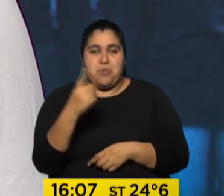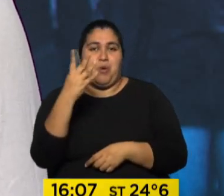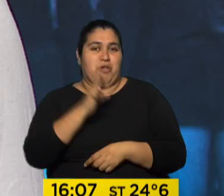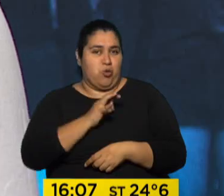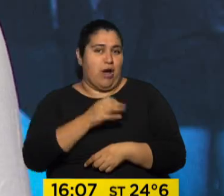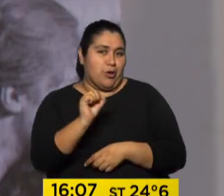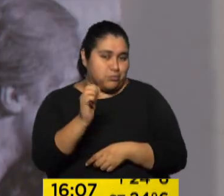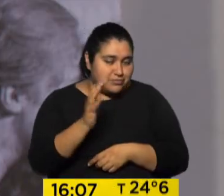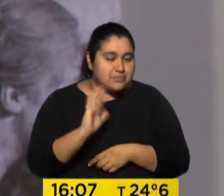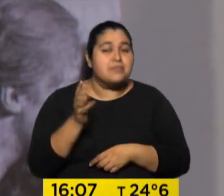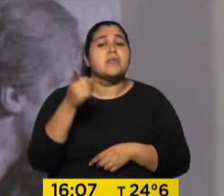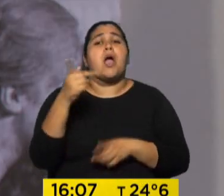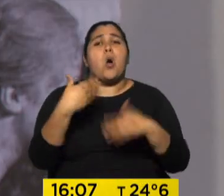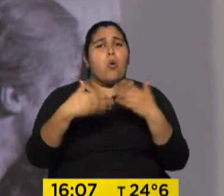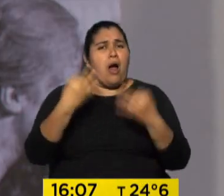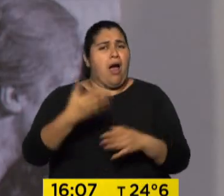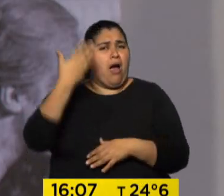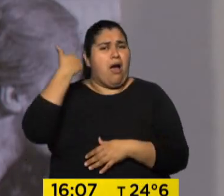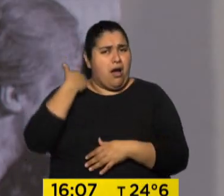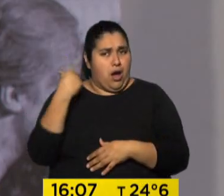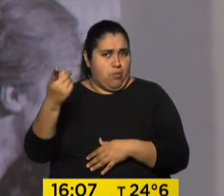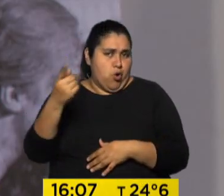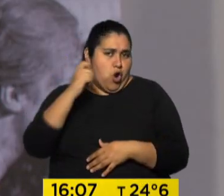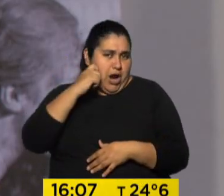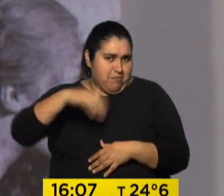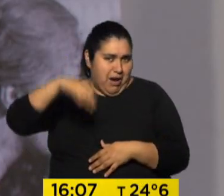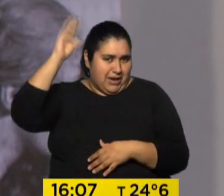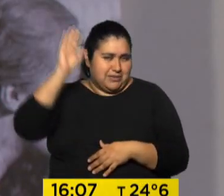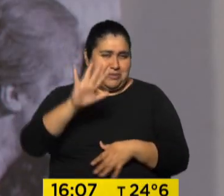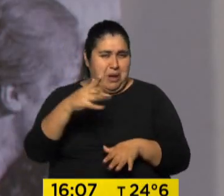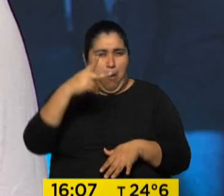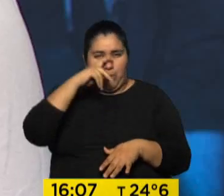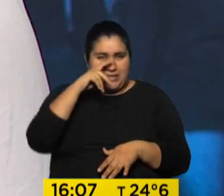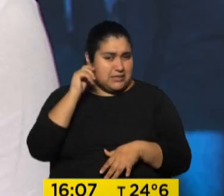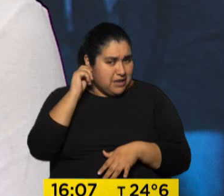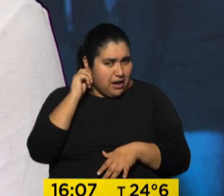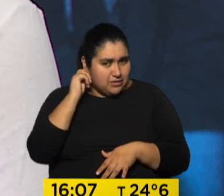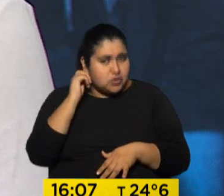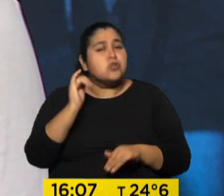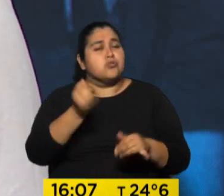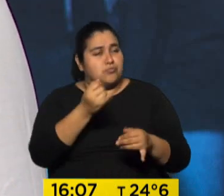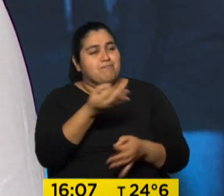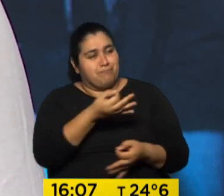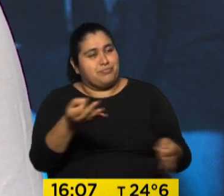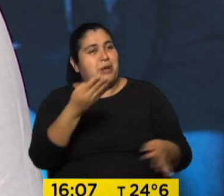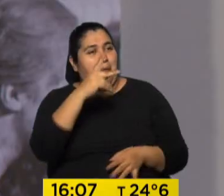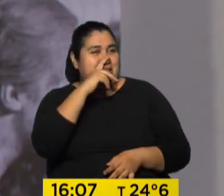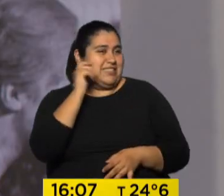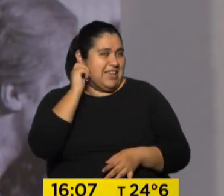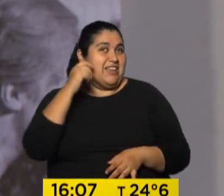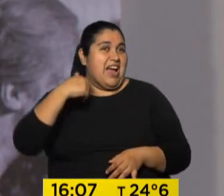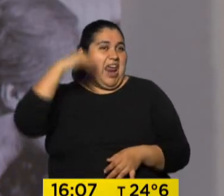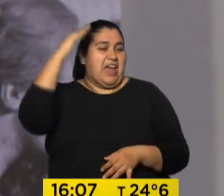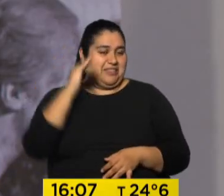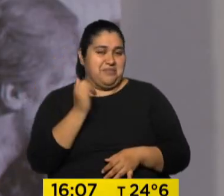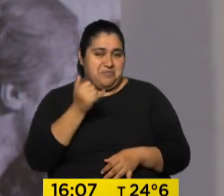vos empezaste a jugar de grande, por así decirlo, como a los 27 años, ¿no? De grande. De grande, claro.